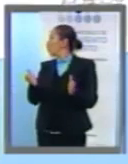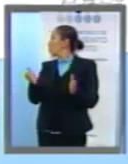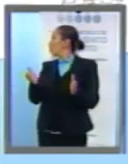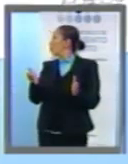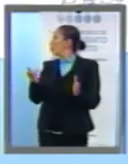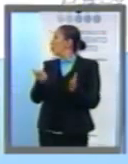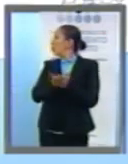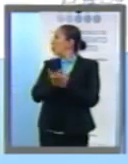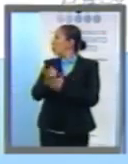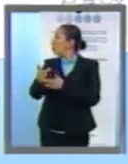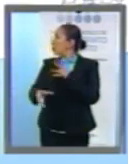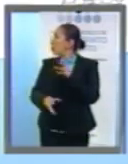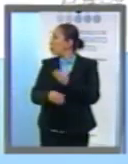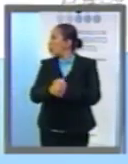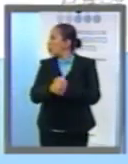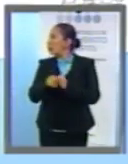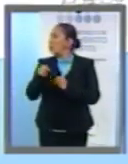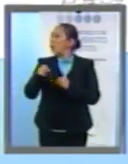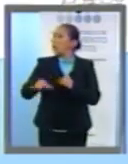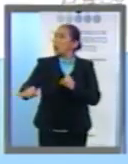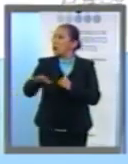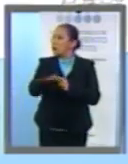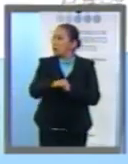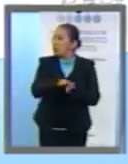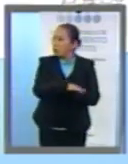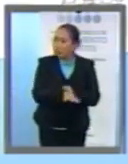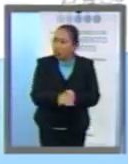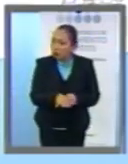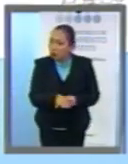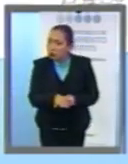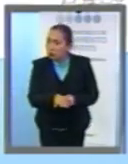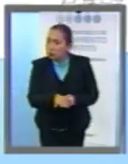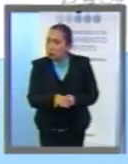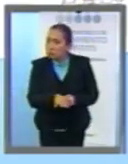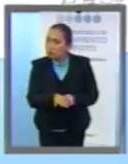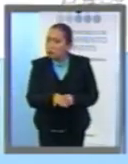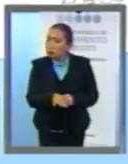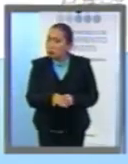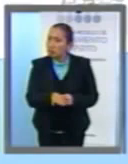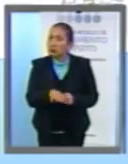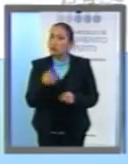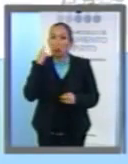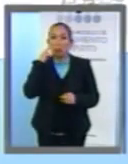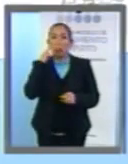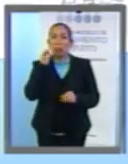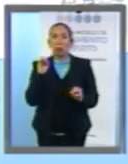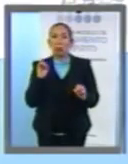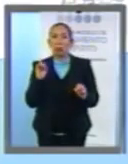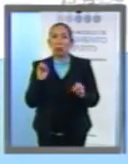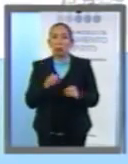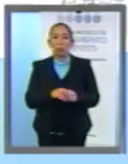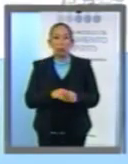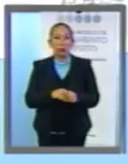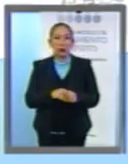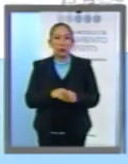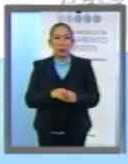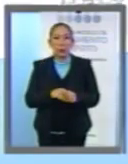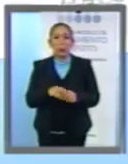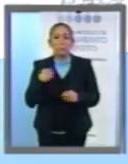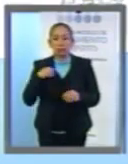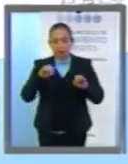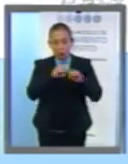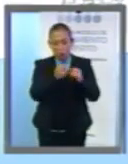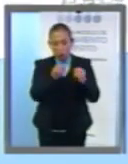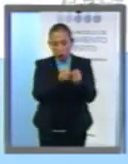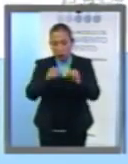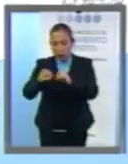financiamientos complementarios a través de ramos específicos del ramo 23, que se está dando la lucha ahí con los órganos garantes